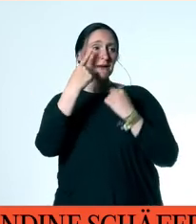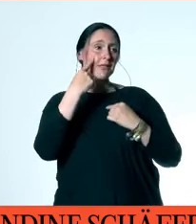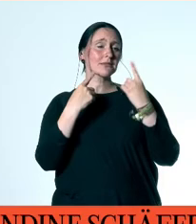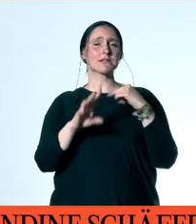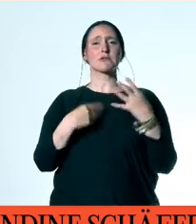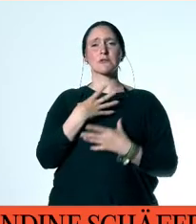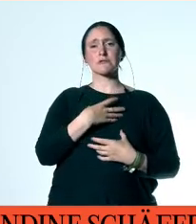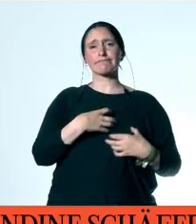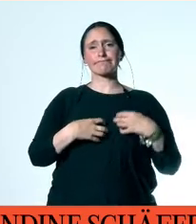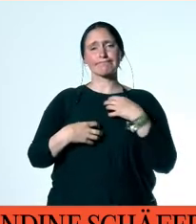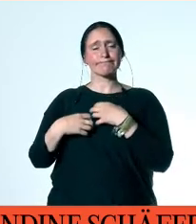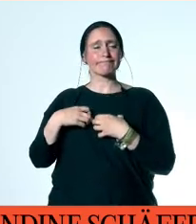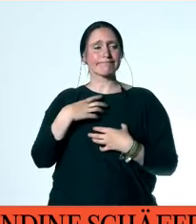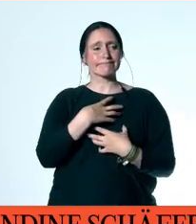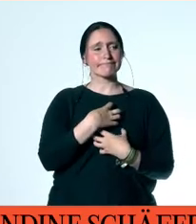melancolía.